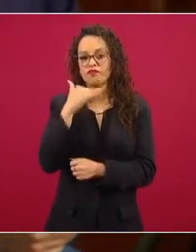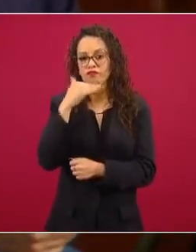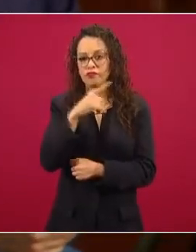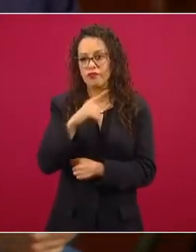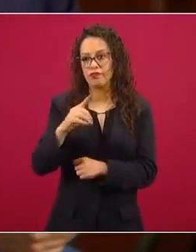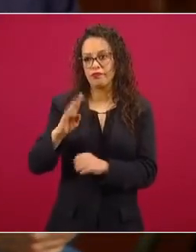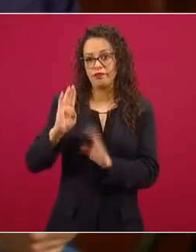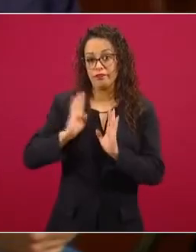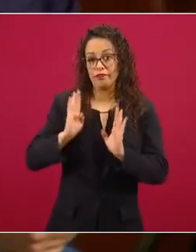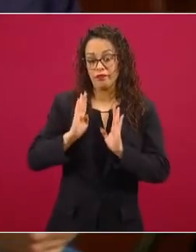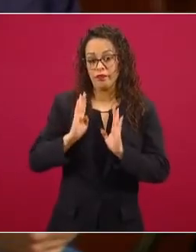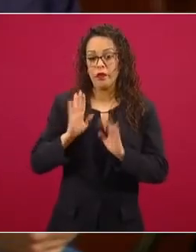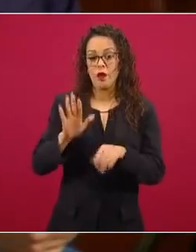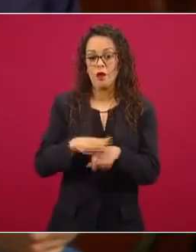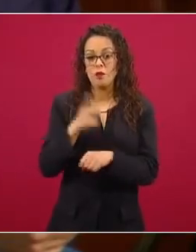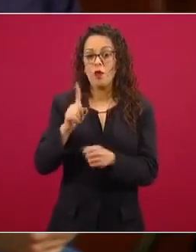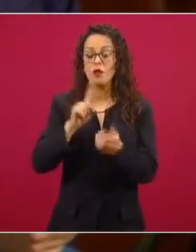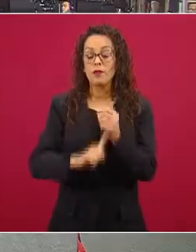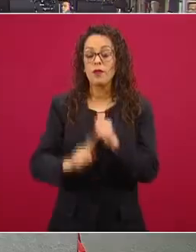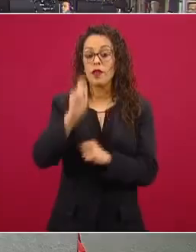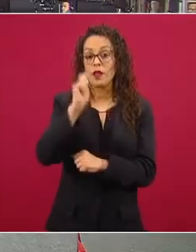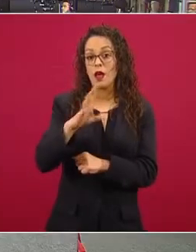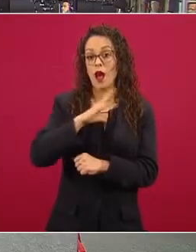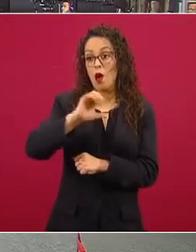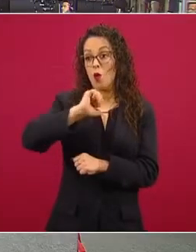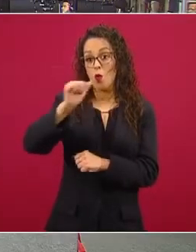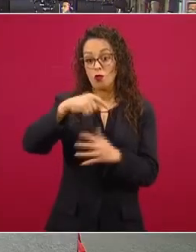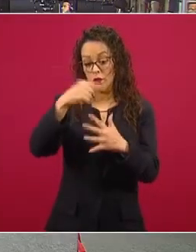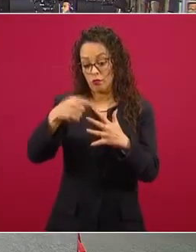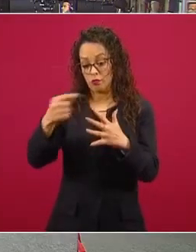y que son parte fundamental del proyecto sí, de gobierno? Sí, yo tengo que